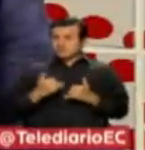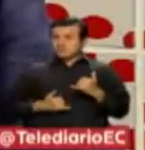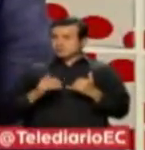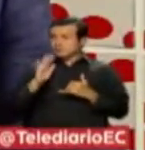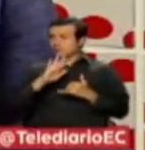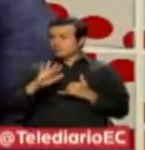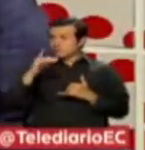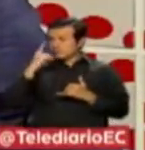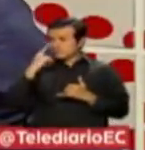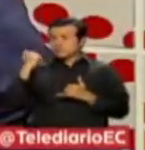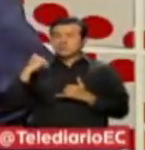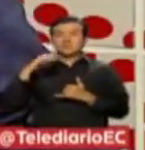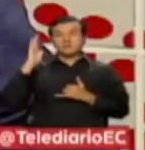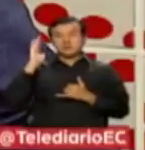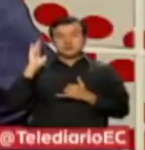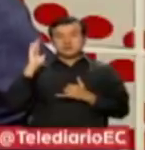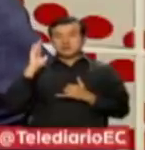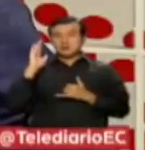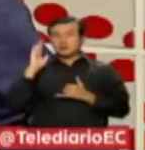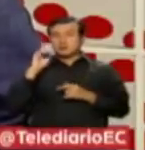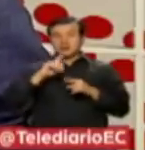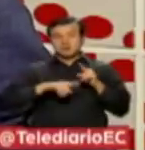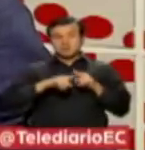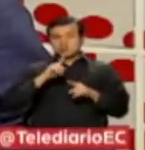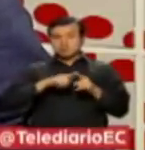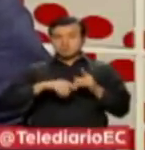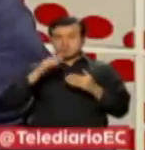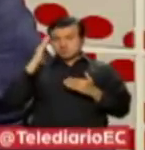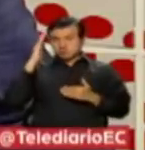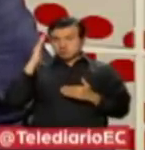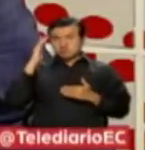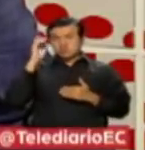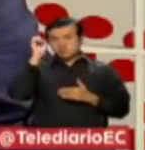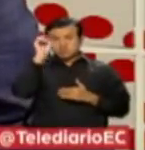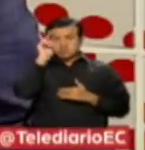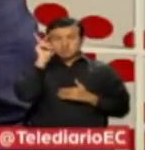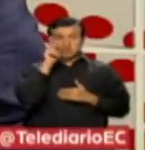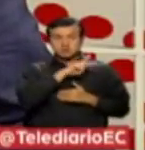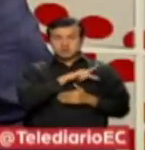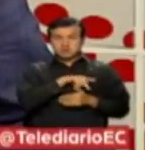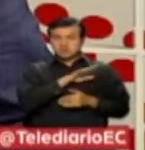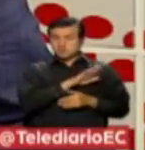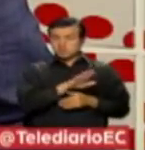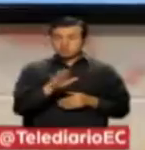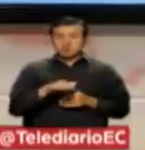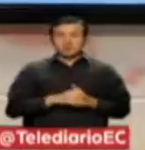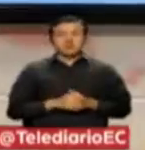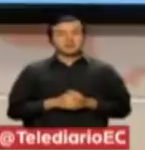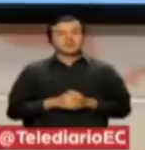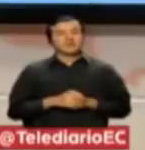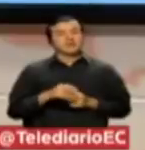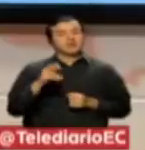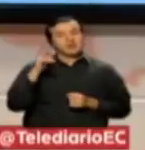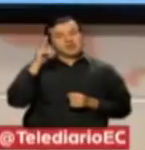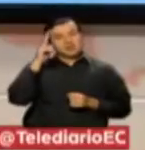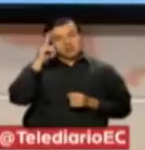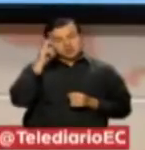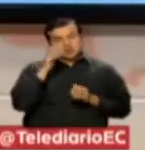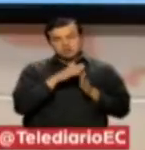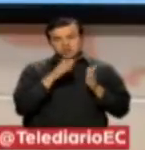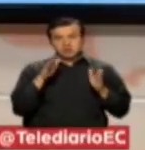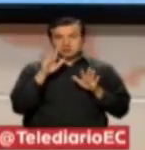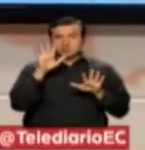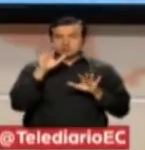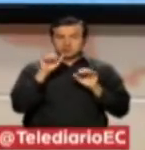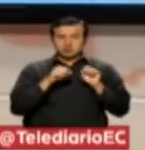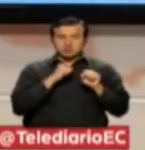relación que va más allá de la amistad política, en opinión suya y del gobierno? Yo creo que durante 10 años